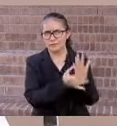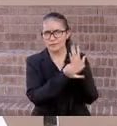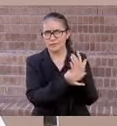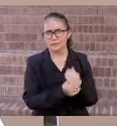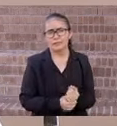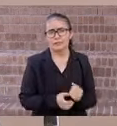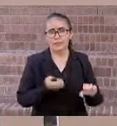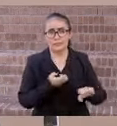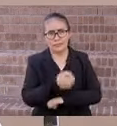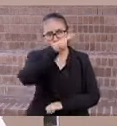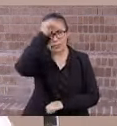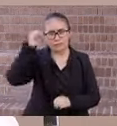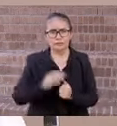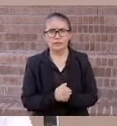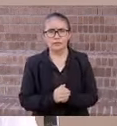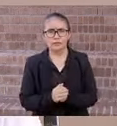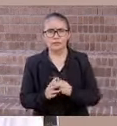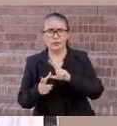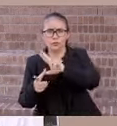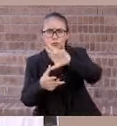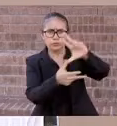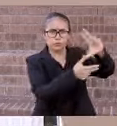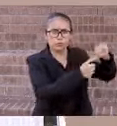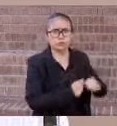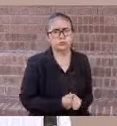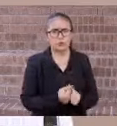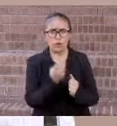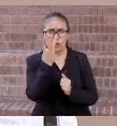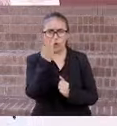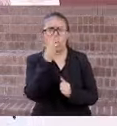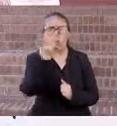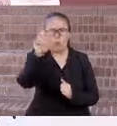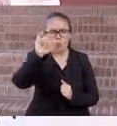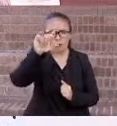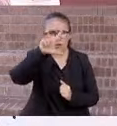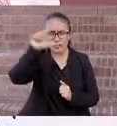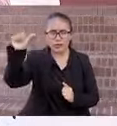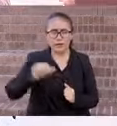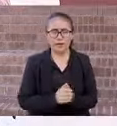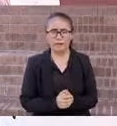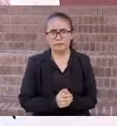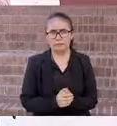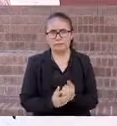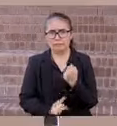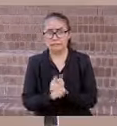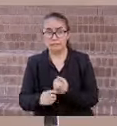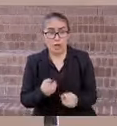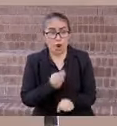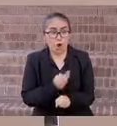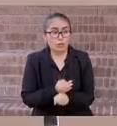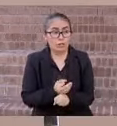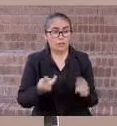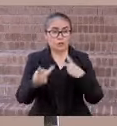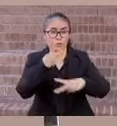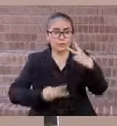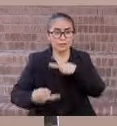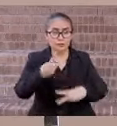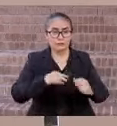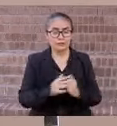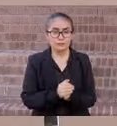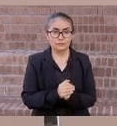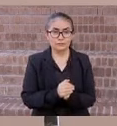de nayarit fue afectada por el huracán huila y ahora vengo